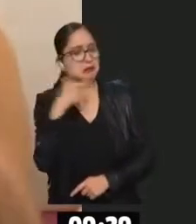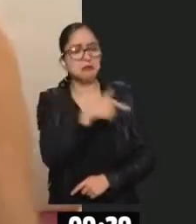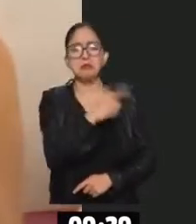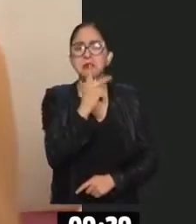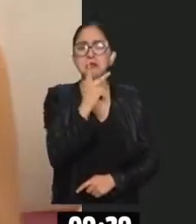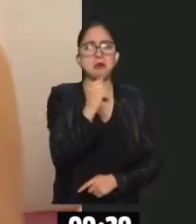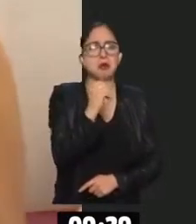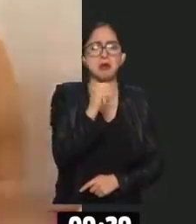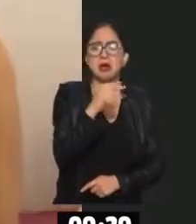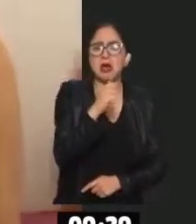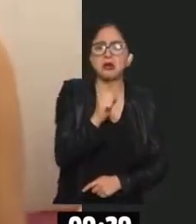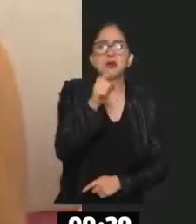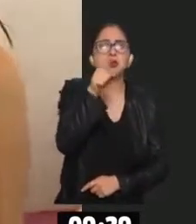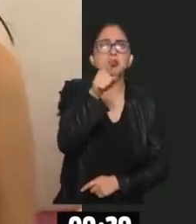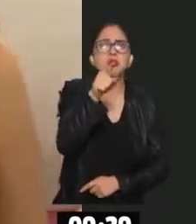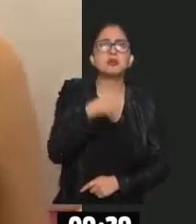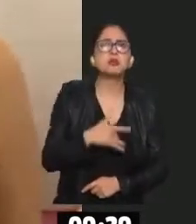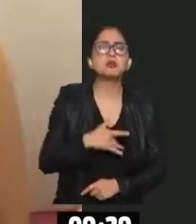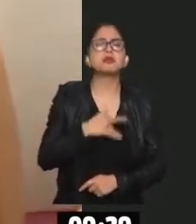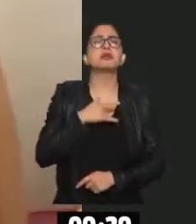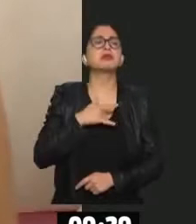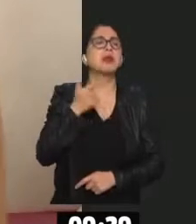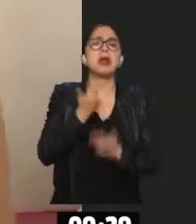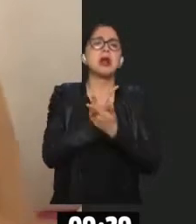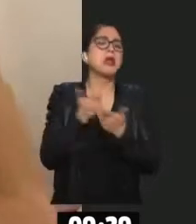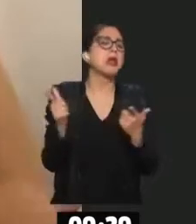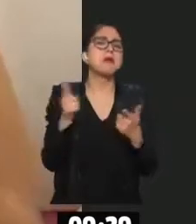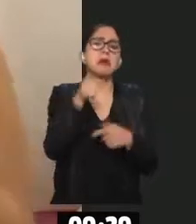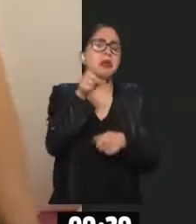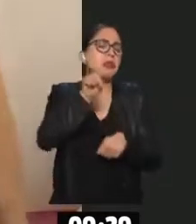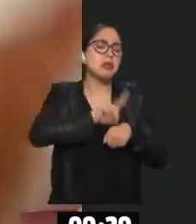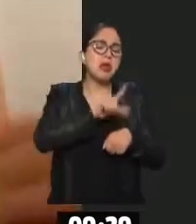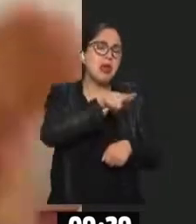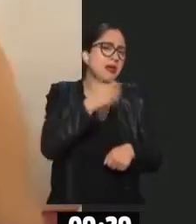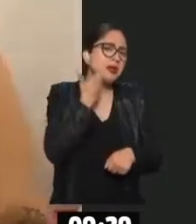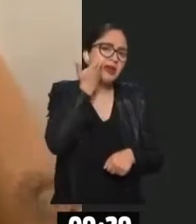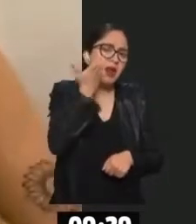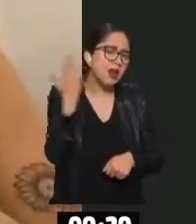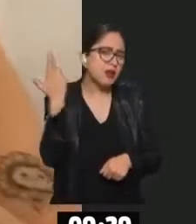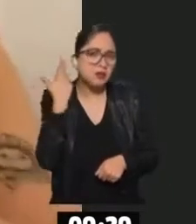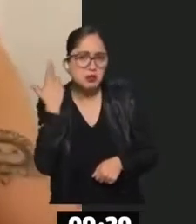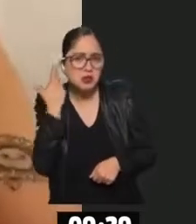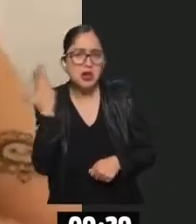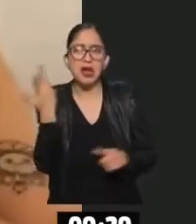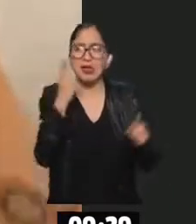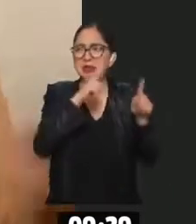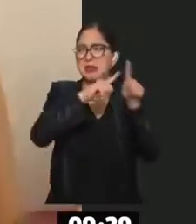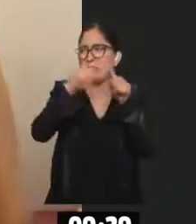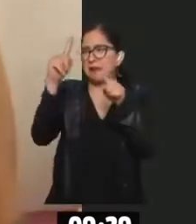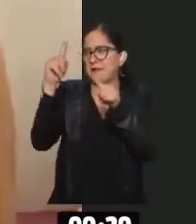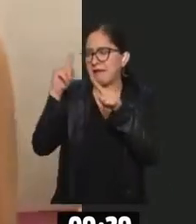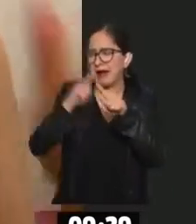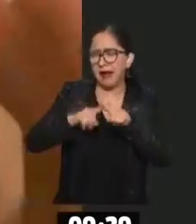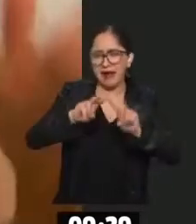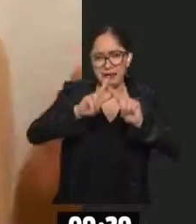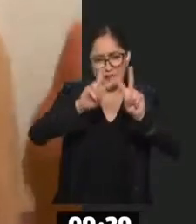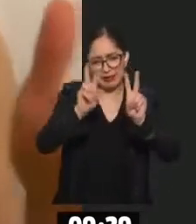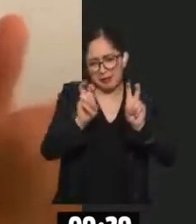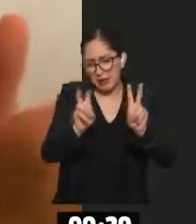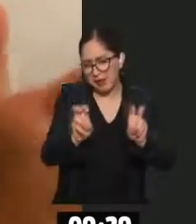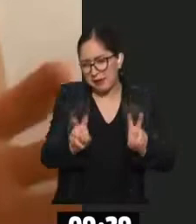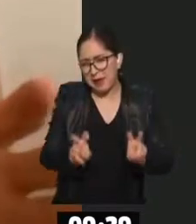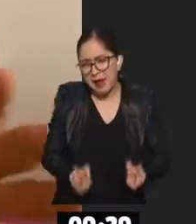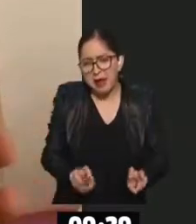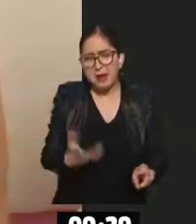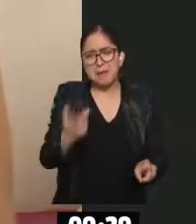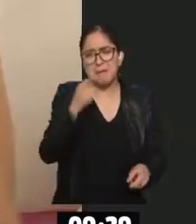puedes escuchar cuando tú quieras y hay de todos los moles, colores, sabores, temas, longitudes.